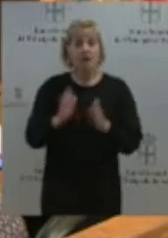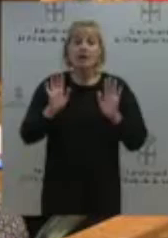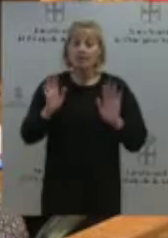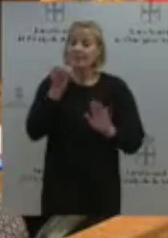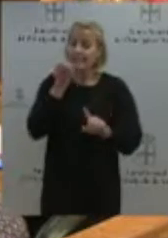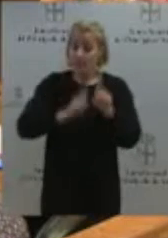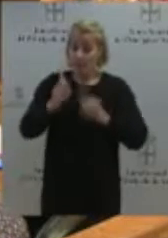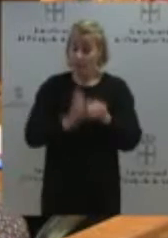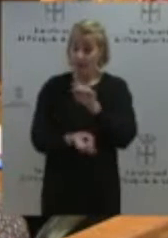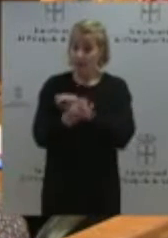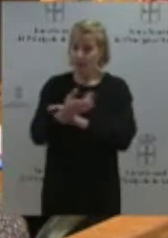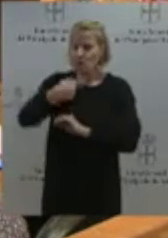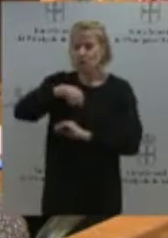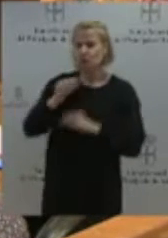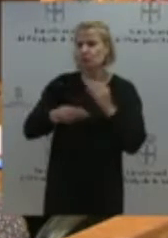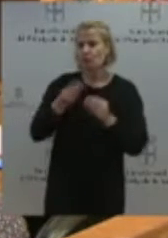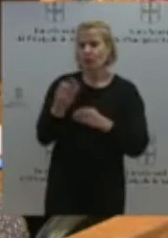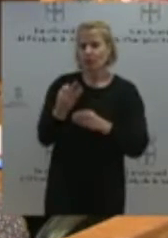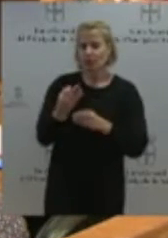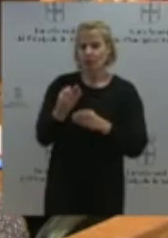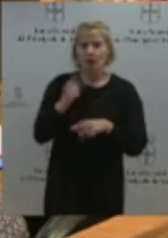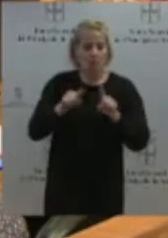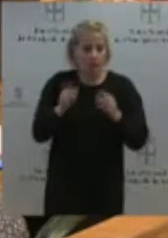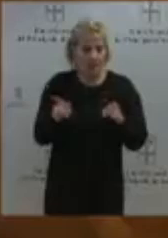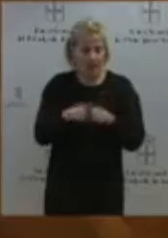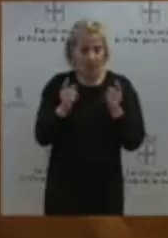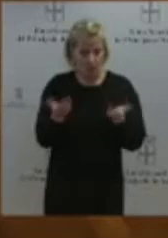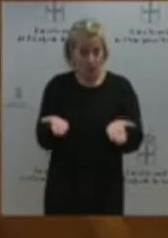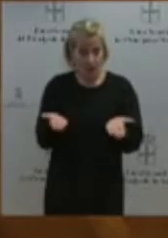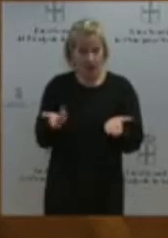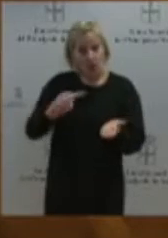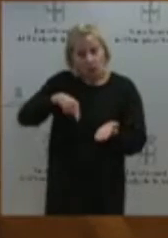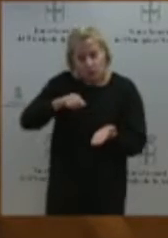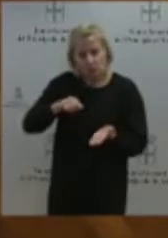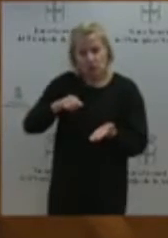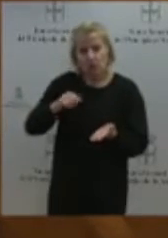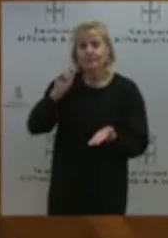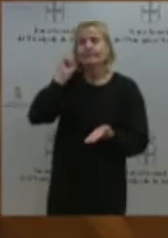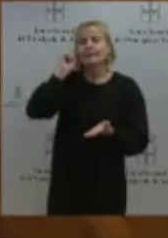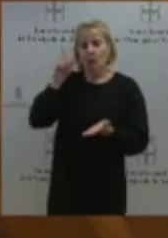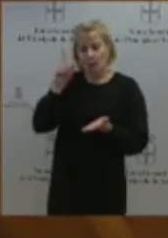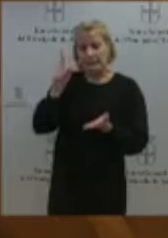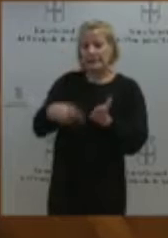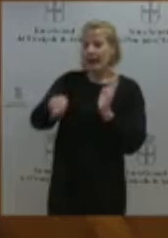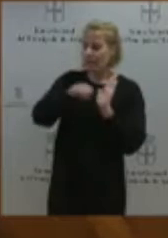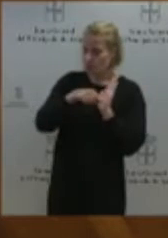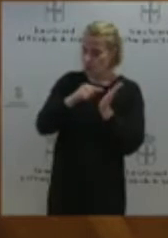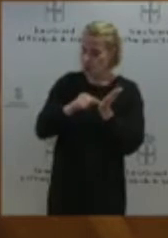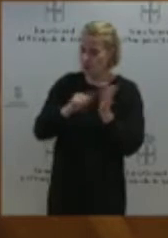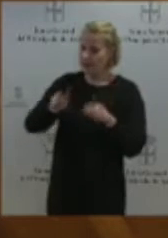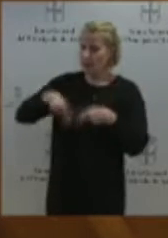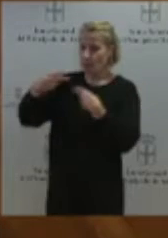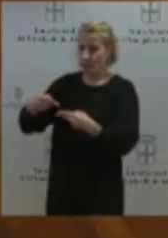problema como Gobierno de Asturias es afrontarlo y tomarlo en cuenta, es darle una respuesta. Y desde luego lo que puedo dejar claro en esta Cámara es que nuestra consejera de